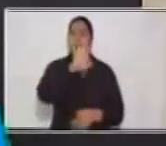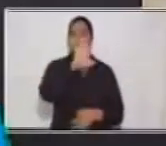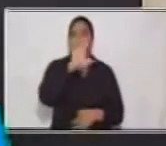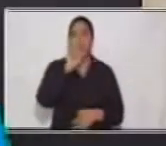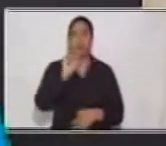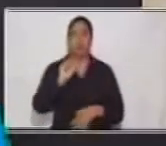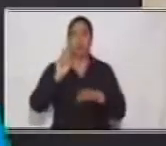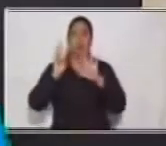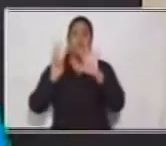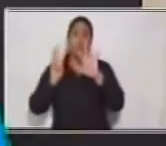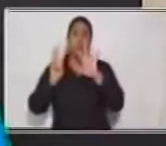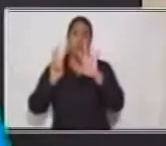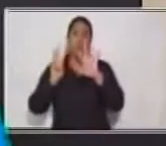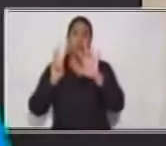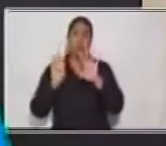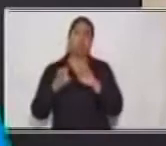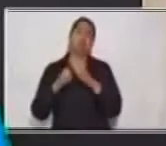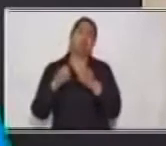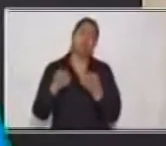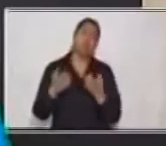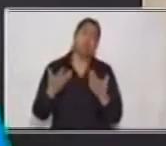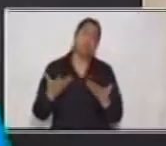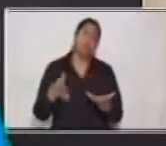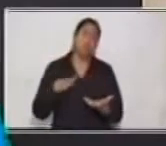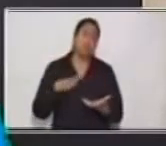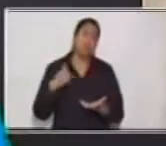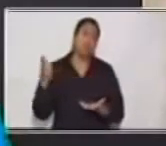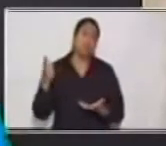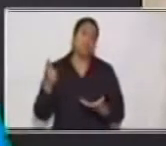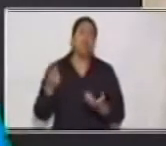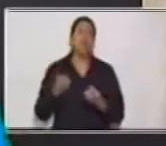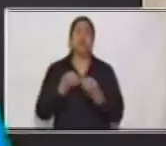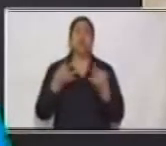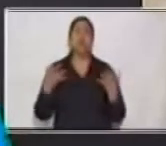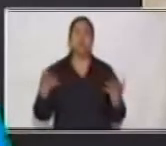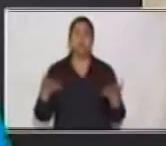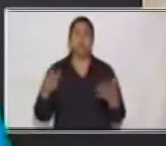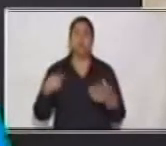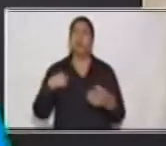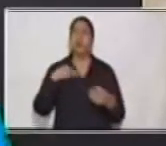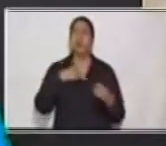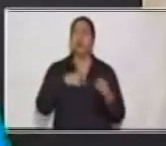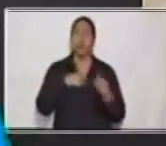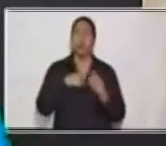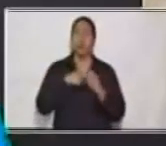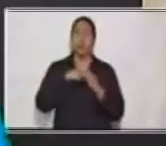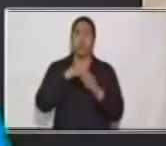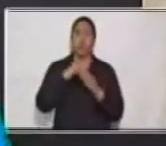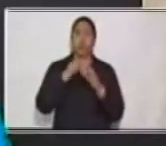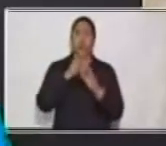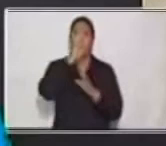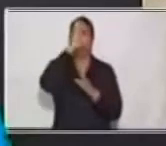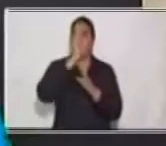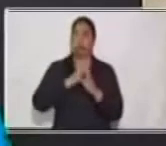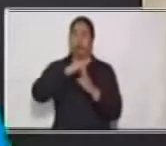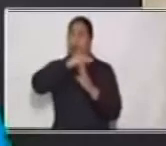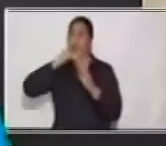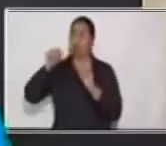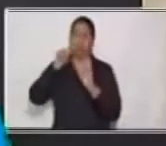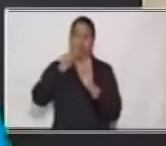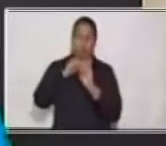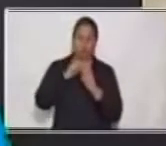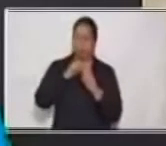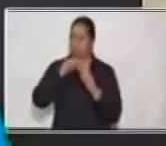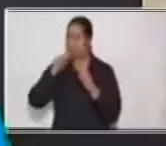5.8. Y entonces tenemos ahí nuestro valor que vamos a trazar del centro a el